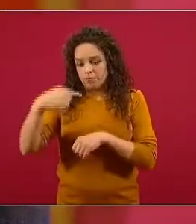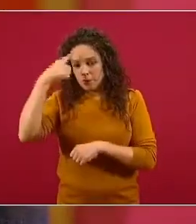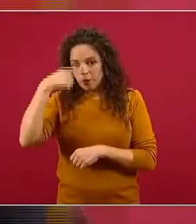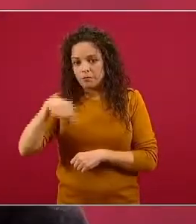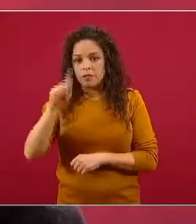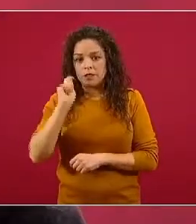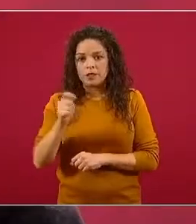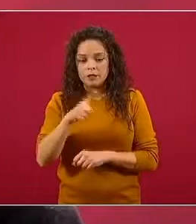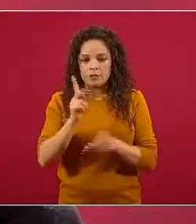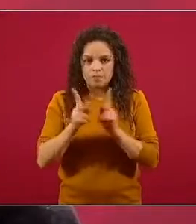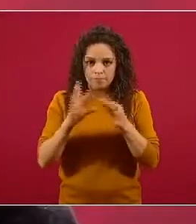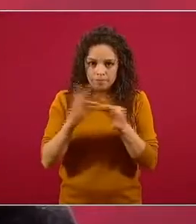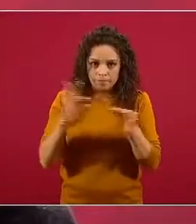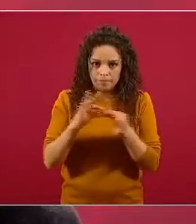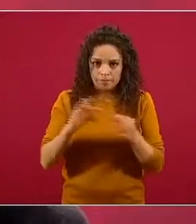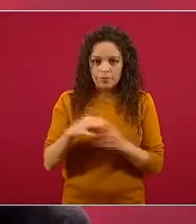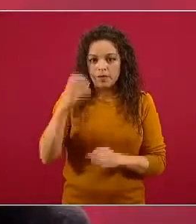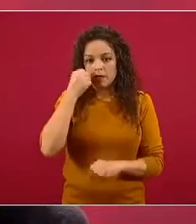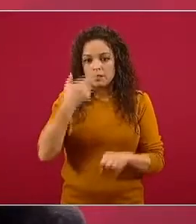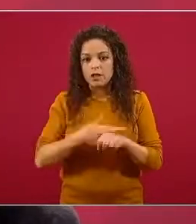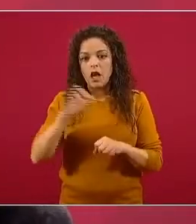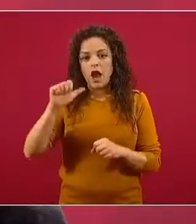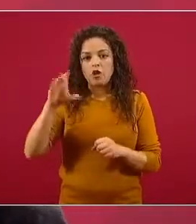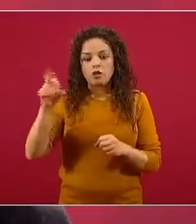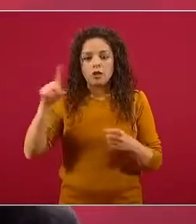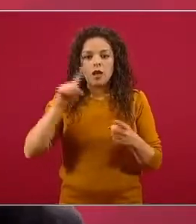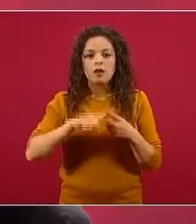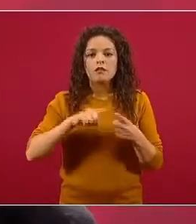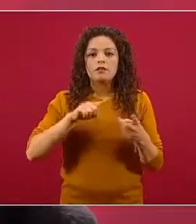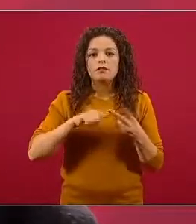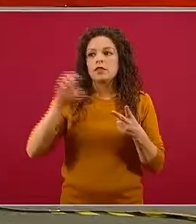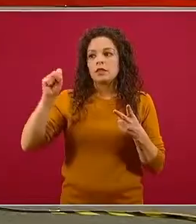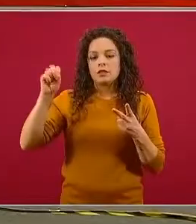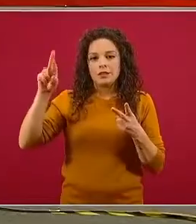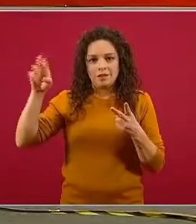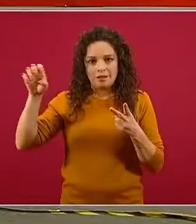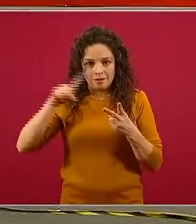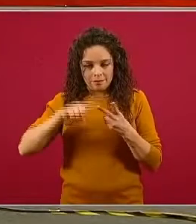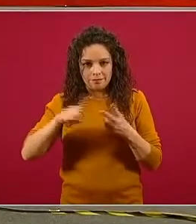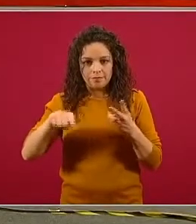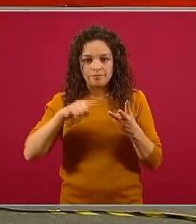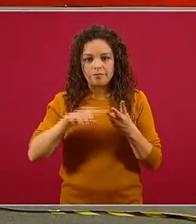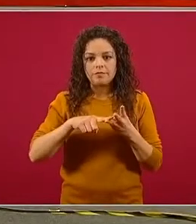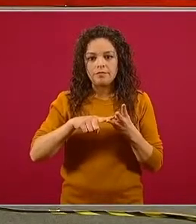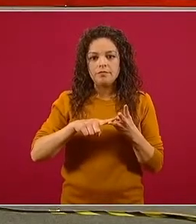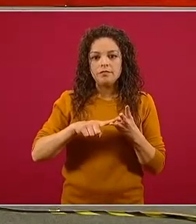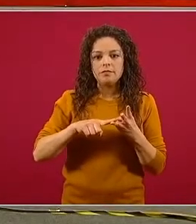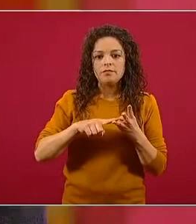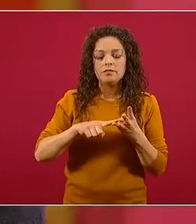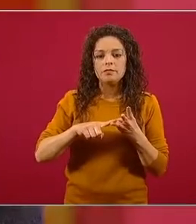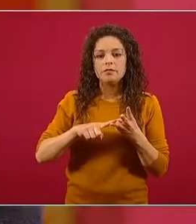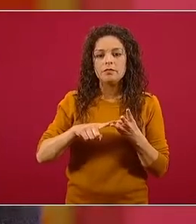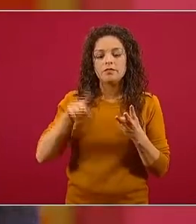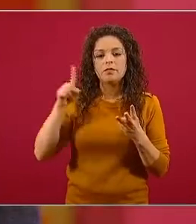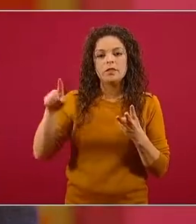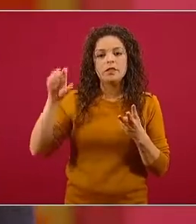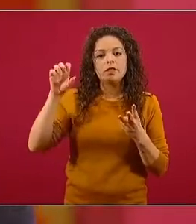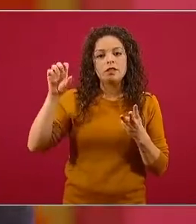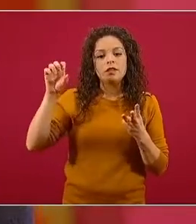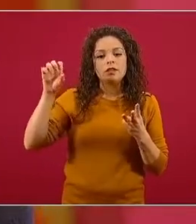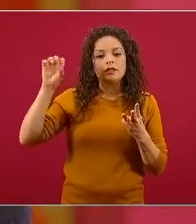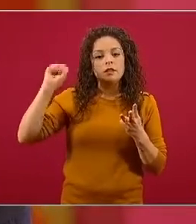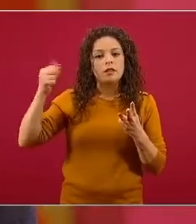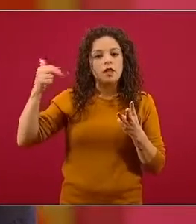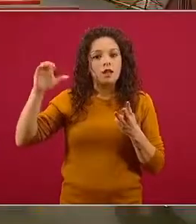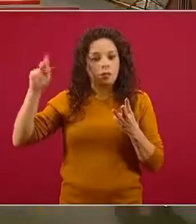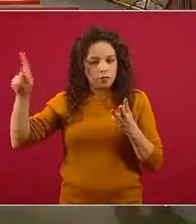al secretario Alcocer, al canciller Marcelo Ebrard, al secretario de Hacienda y a mí para que conversáramos